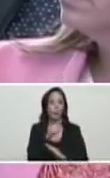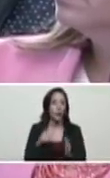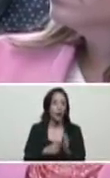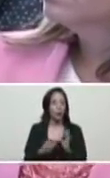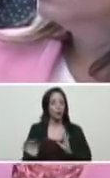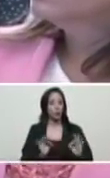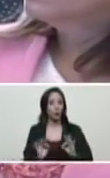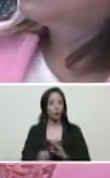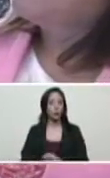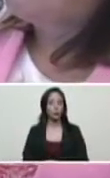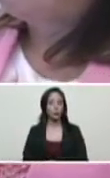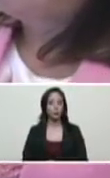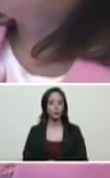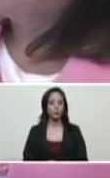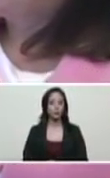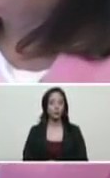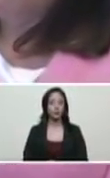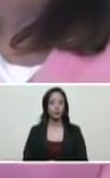pudiéramos llamar